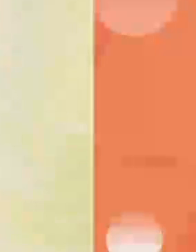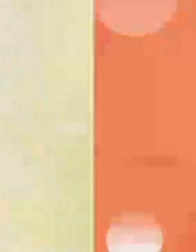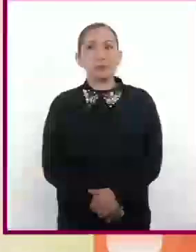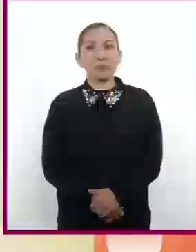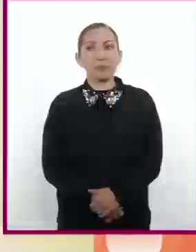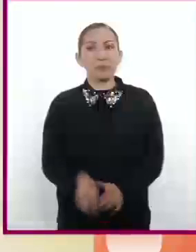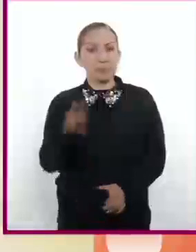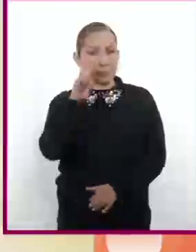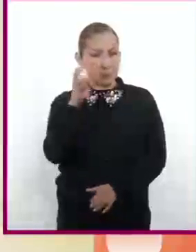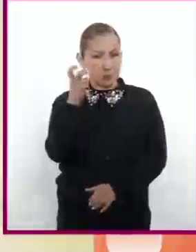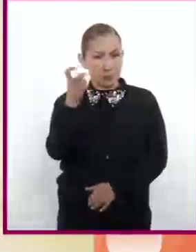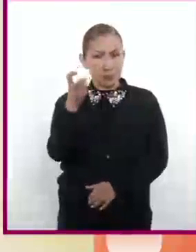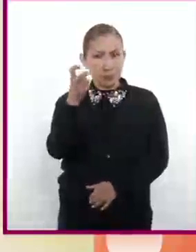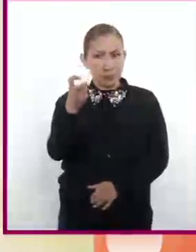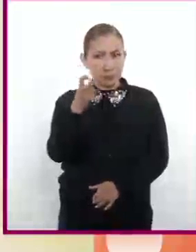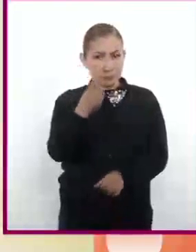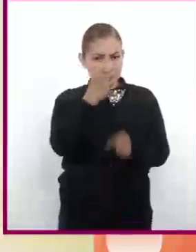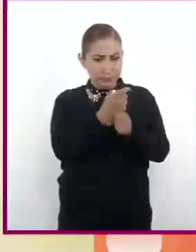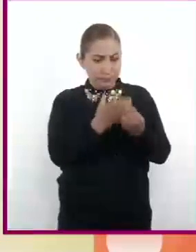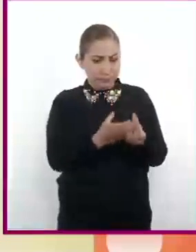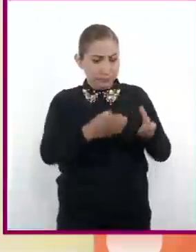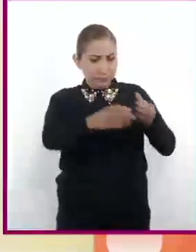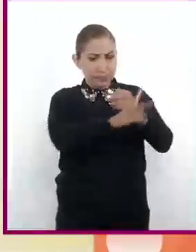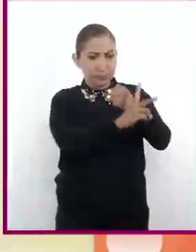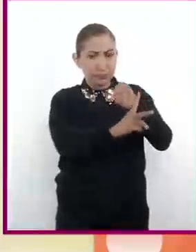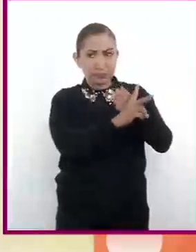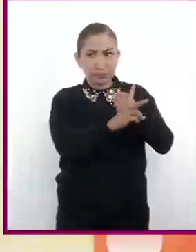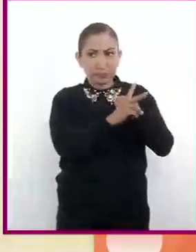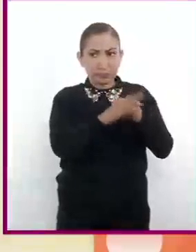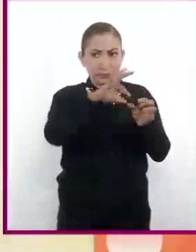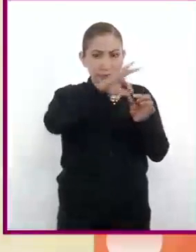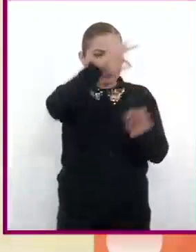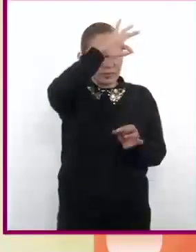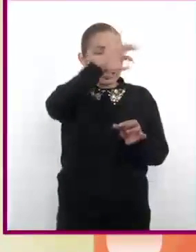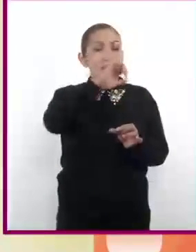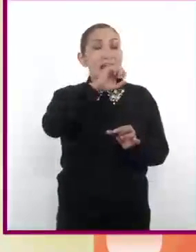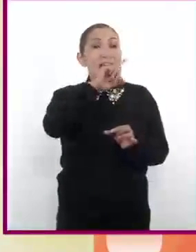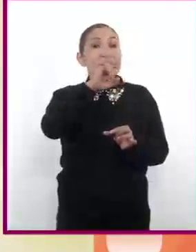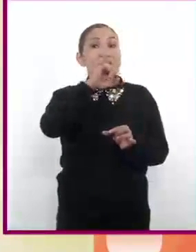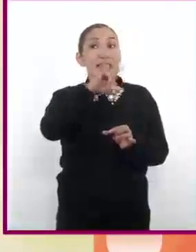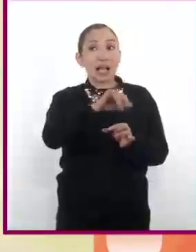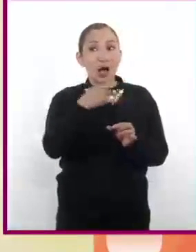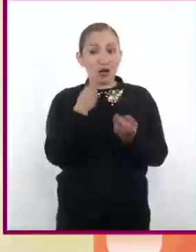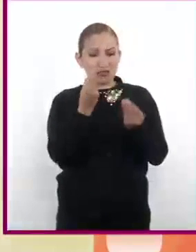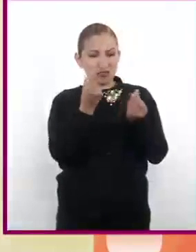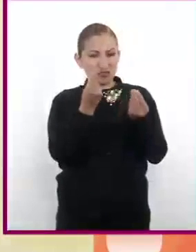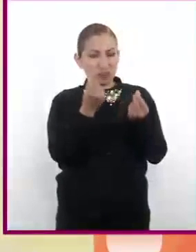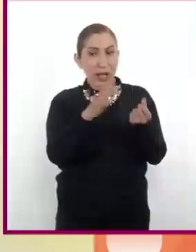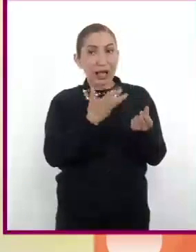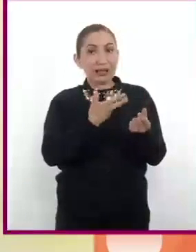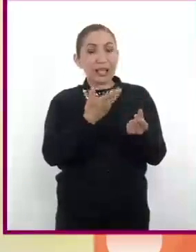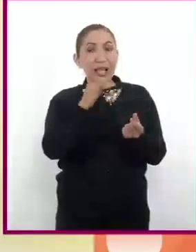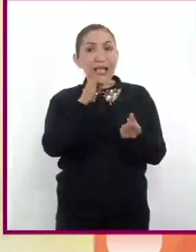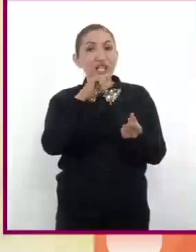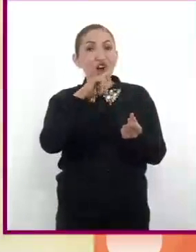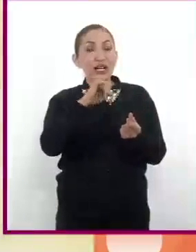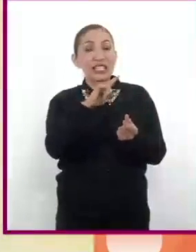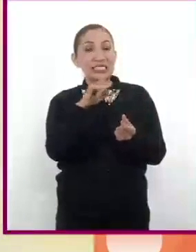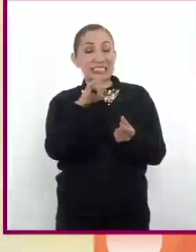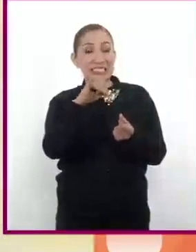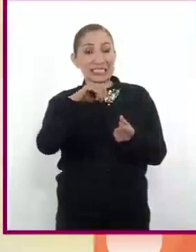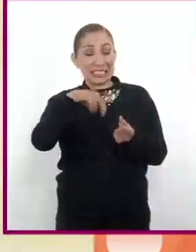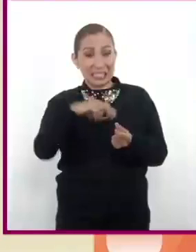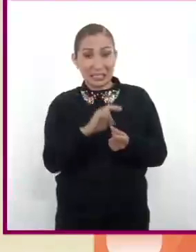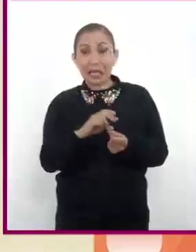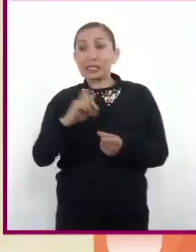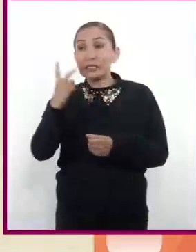Veamos lo siguiente. En el primer vaso tenemos una barra de zinc en contacto con una disolución que contiene iones de zinc.